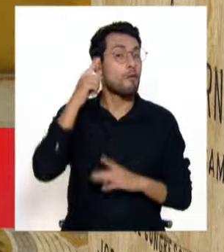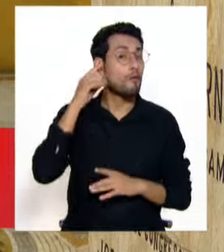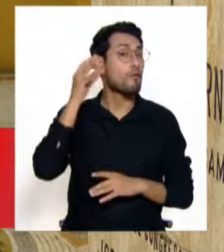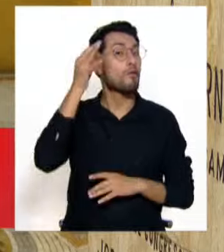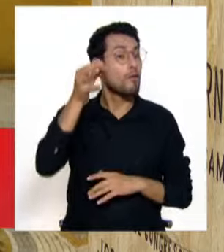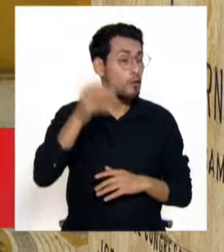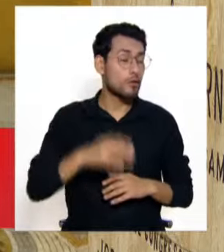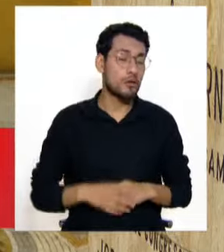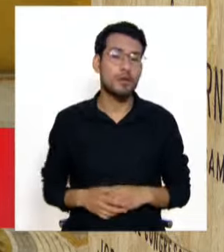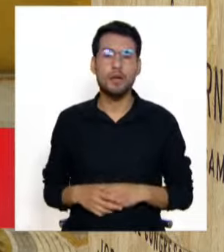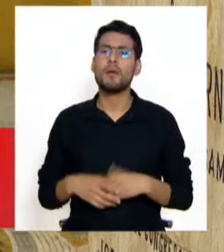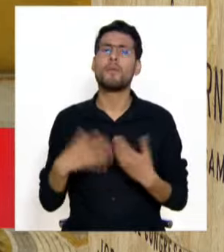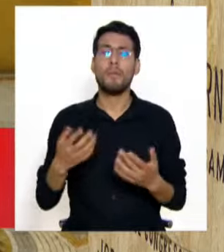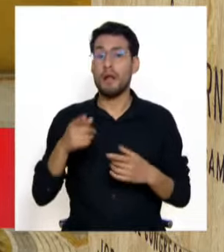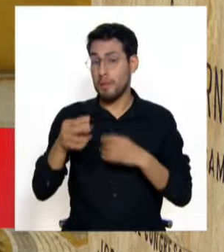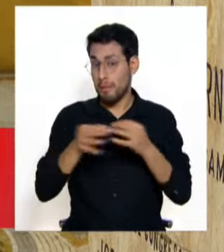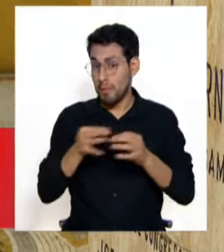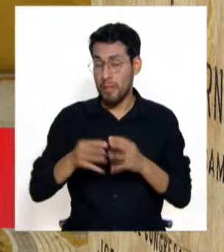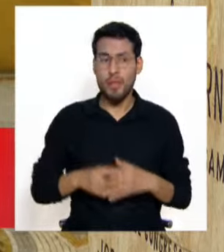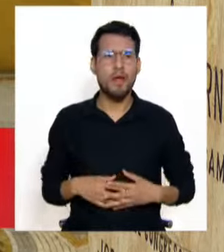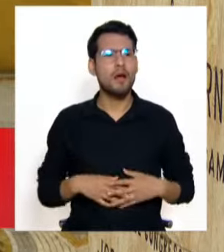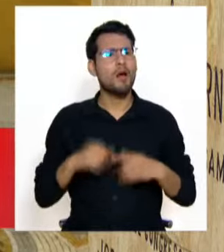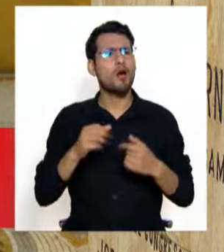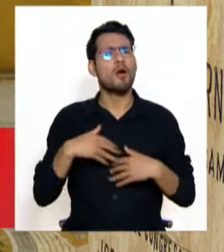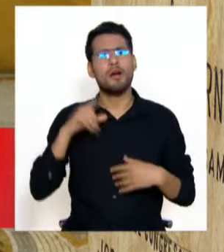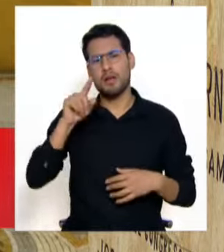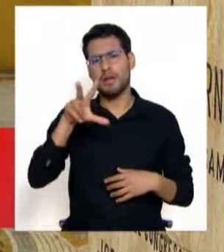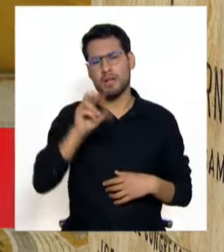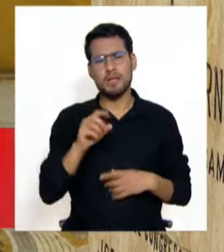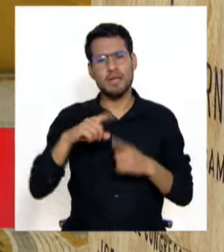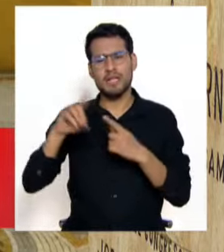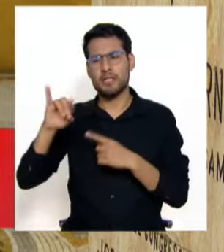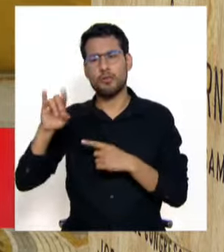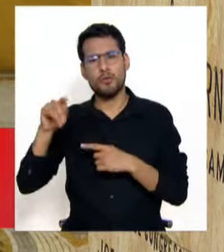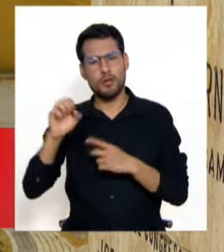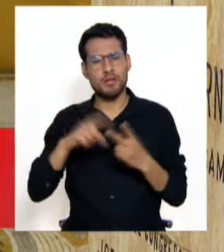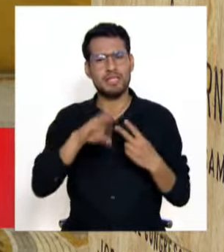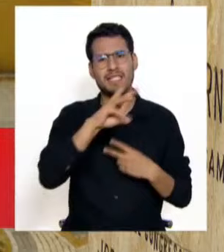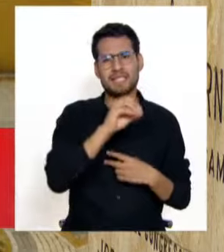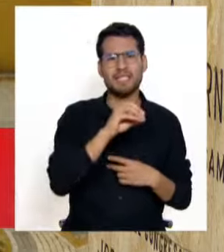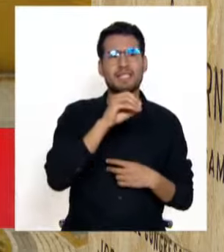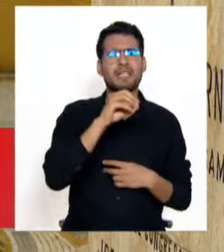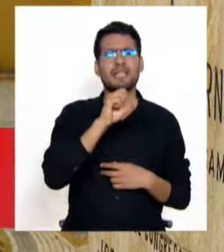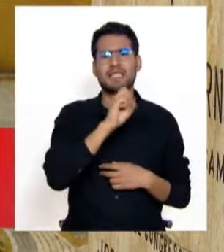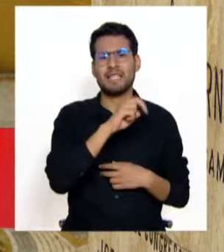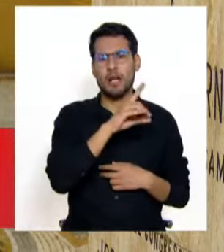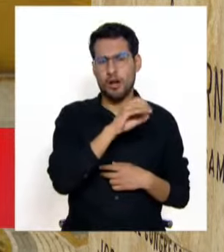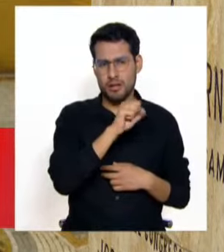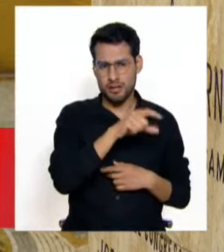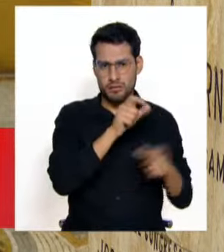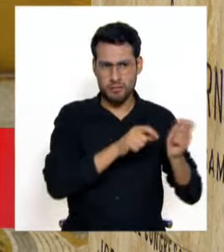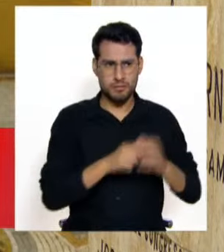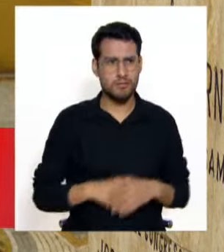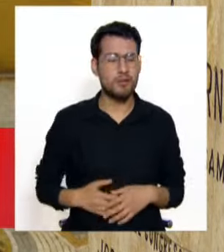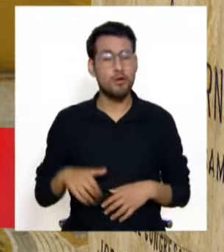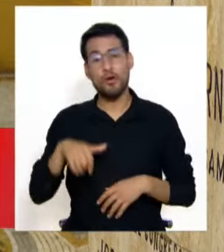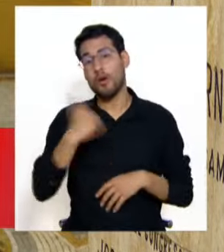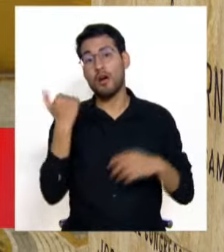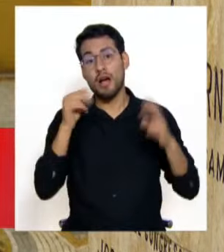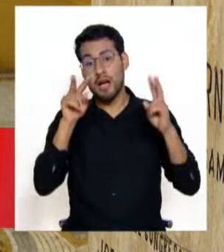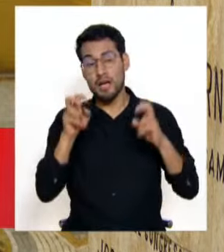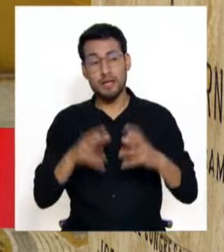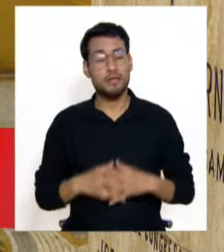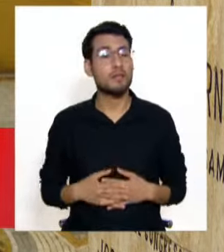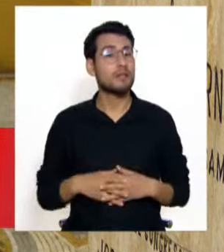futuro y que, como mencionábamos, se elegirían a 130 diputados y 60 senadores de la población. Otro tema también